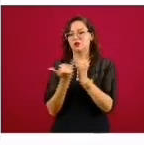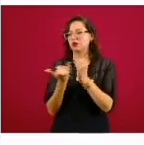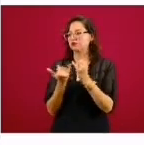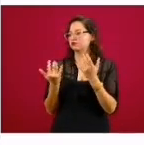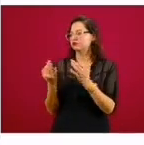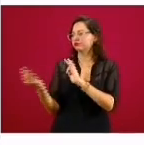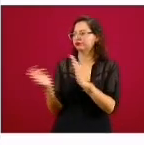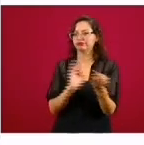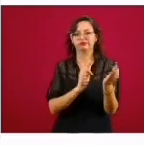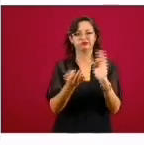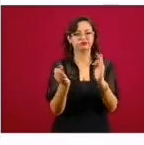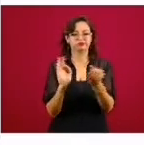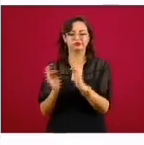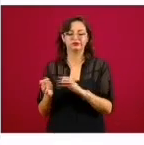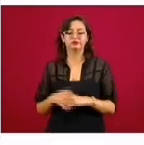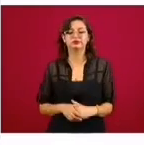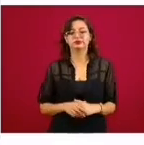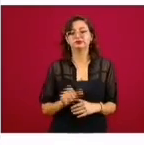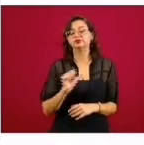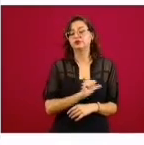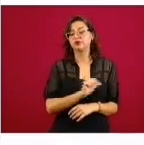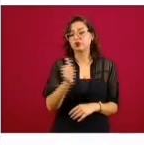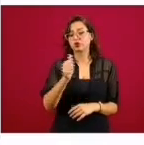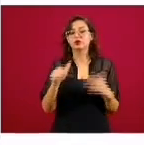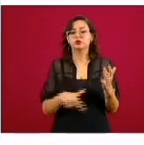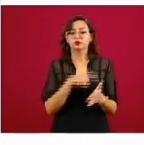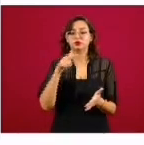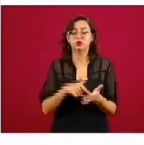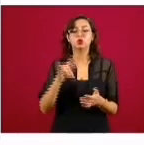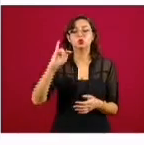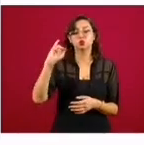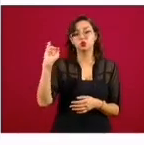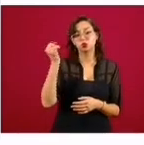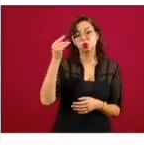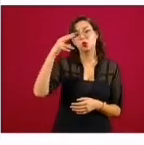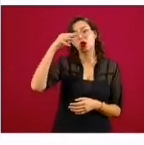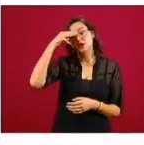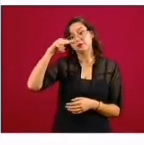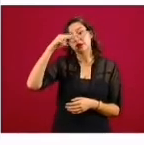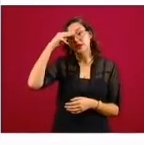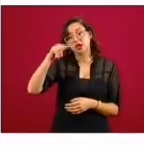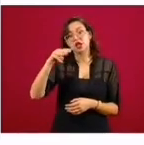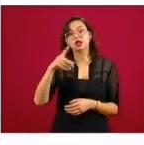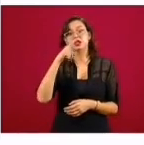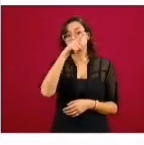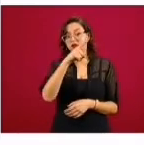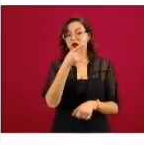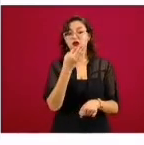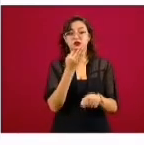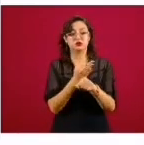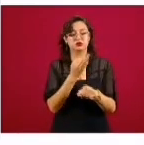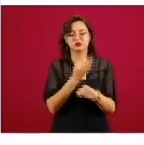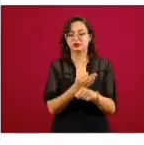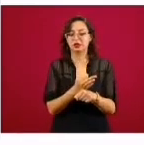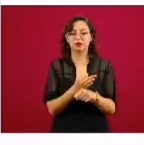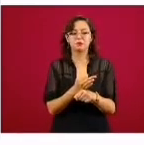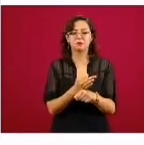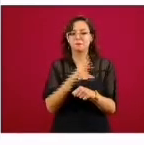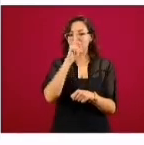cuadrado. También otras zonas como es Tijuana, Mexicali, de hecho en este momento es donde existe la